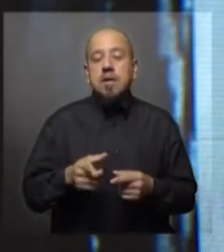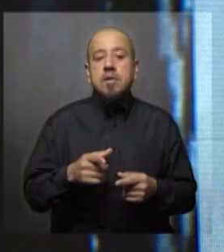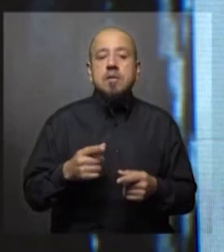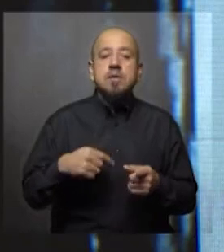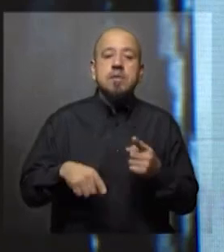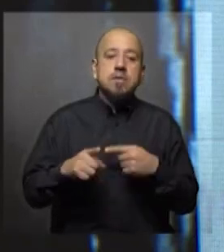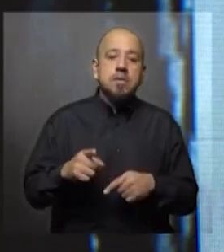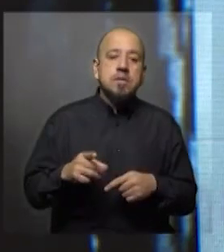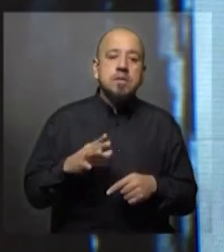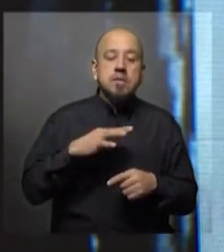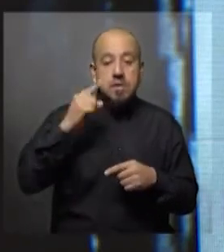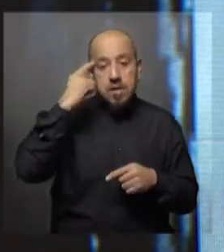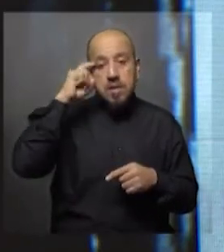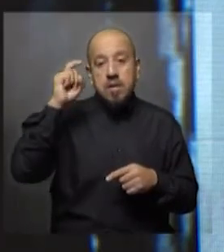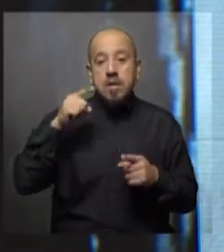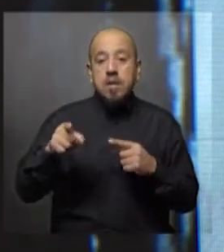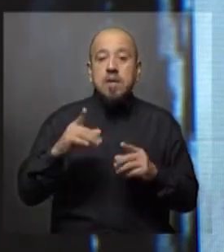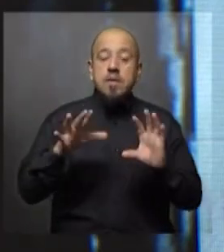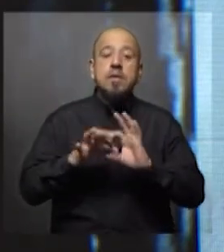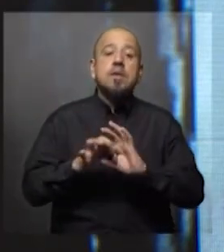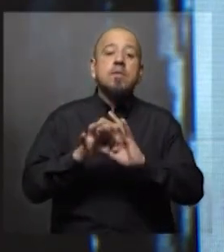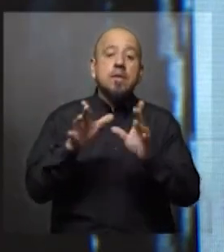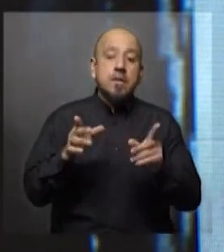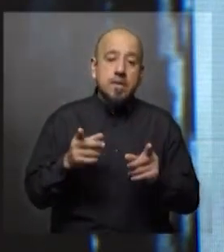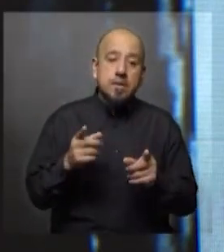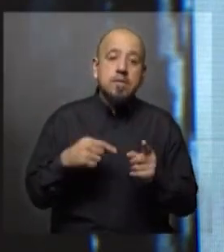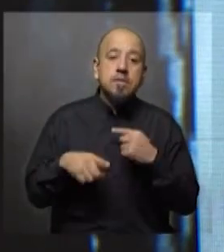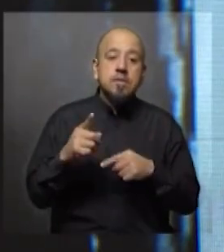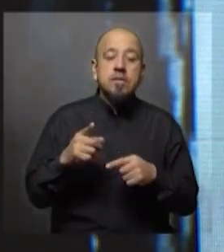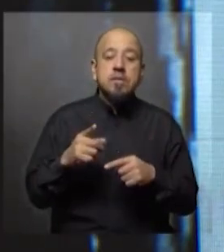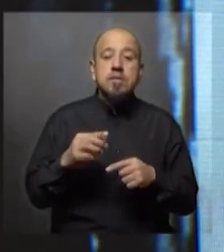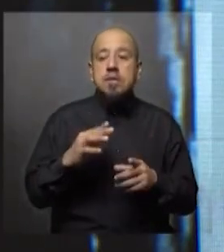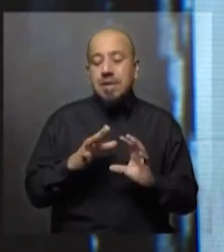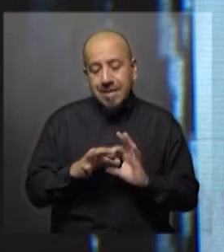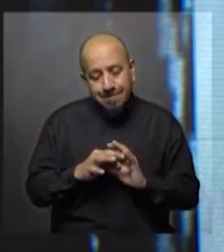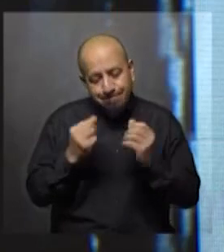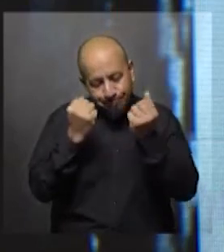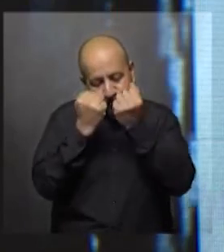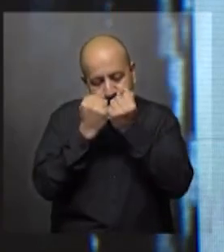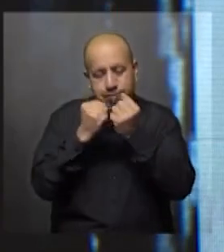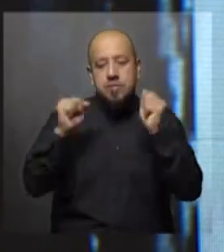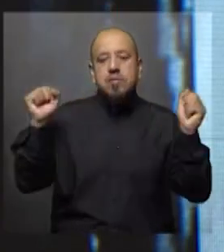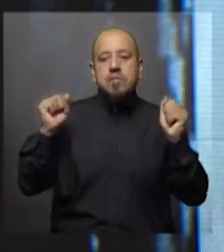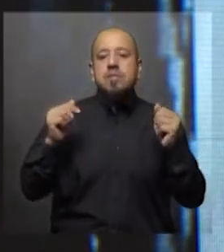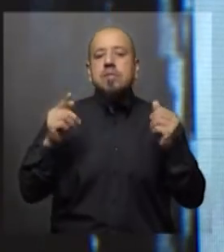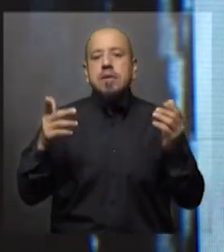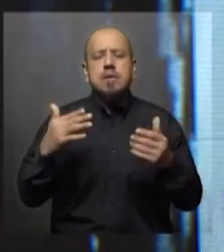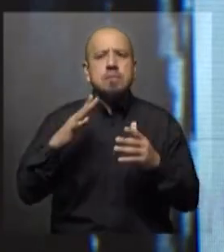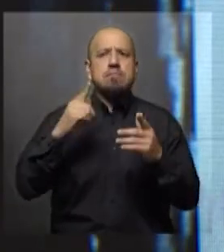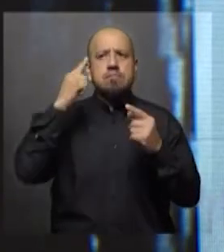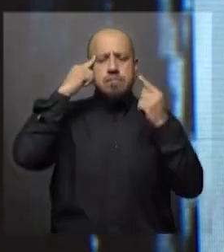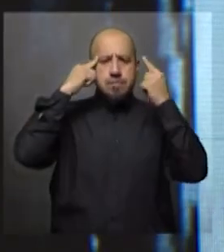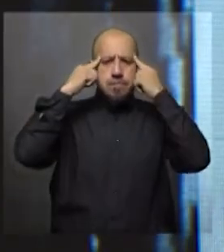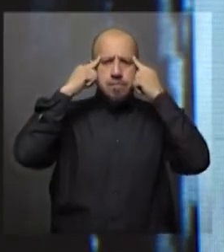sujeto que tenga la idea de libertad y de Liberación en el fondo es esta idea de alguien que se pueda preguntar